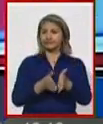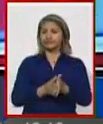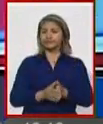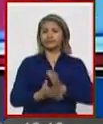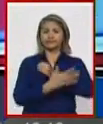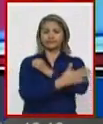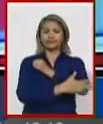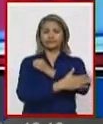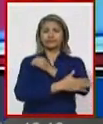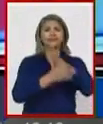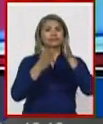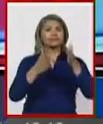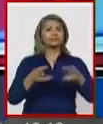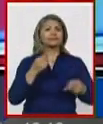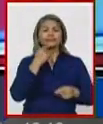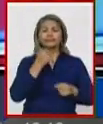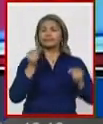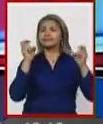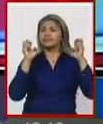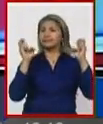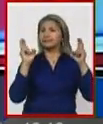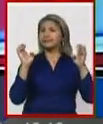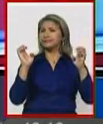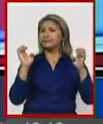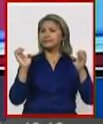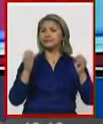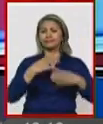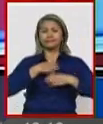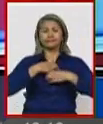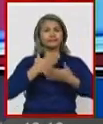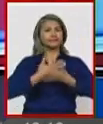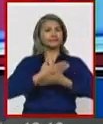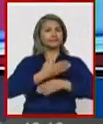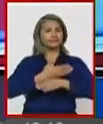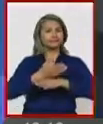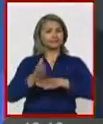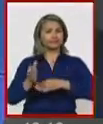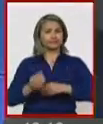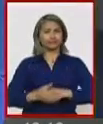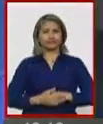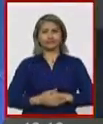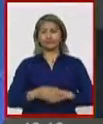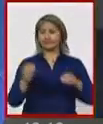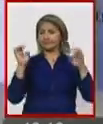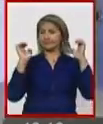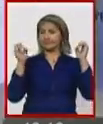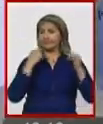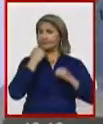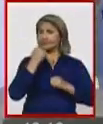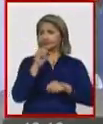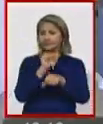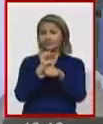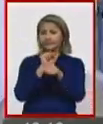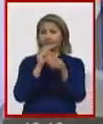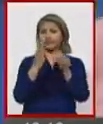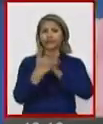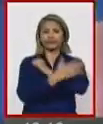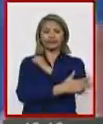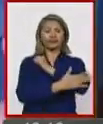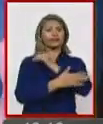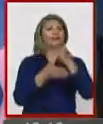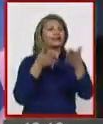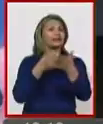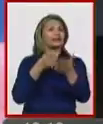campesinos que se declaran en emergencia y anuncian protestas en las próximas horas en emergencias y se declaran los trabajadores campesinos